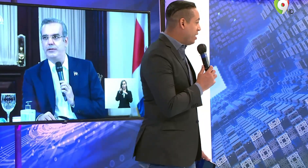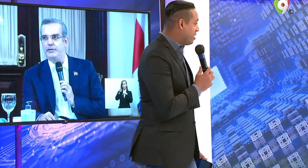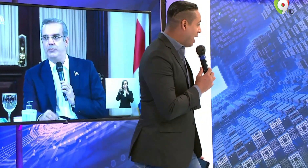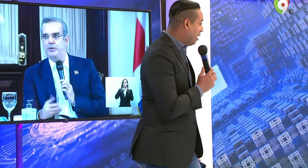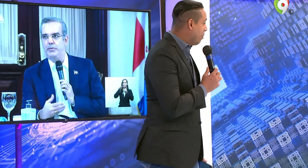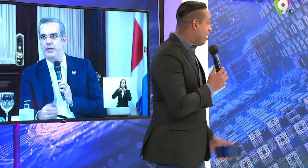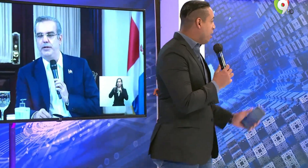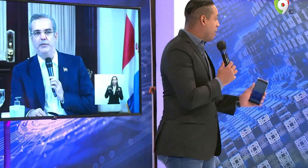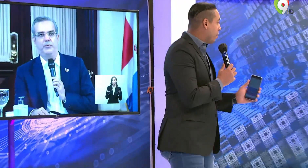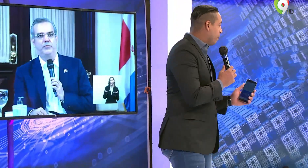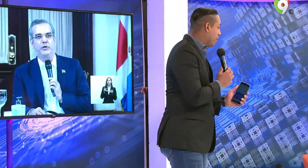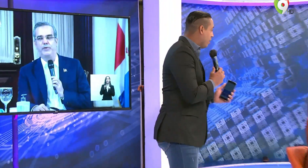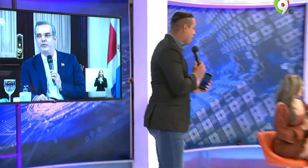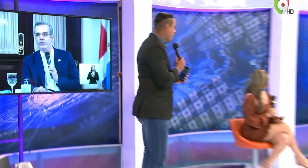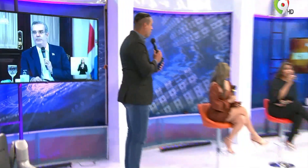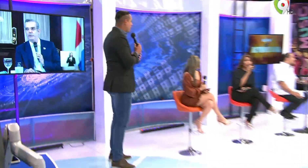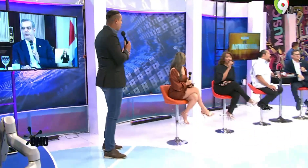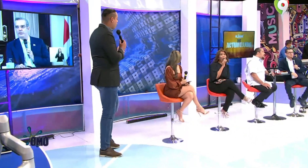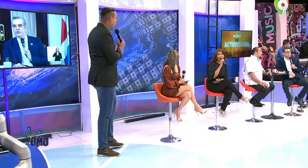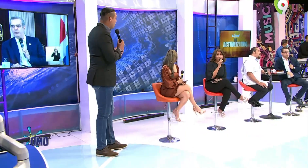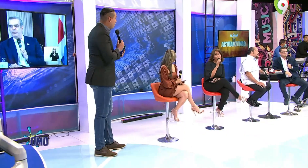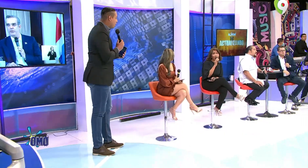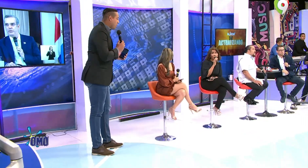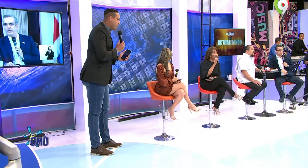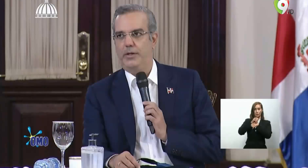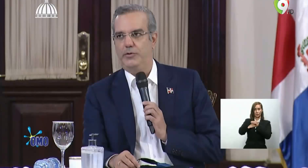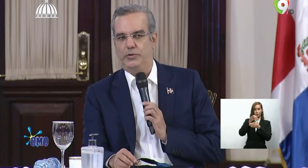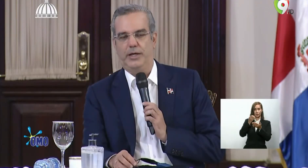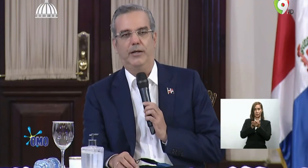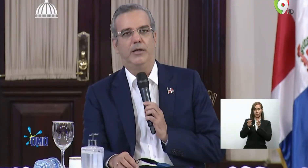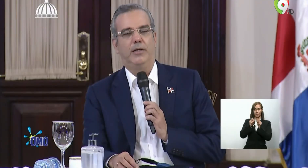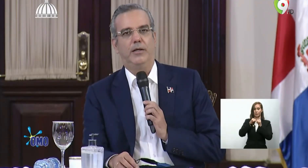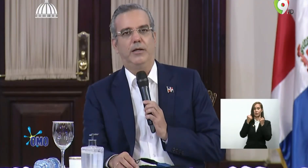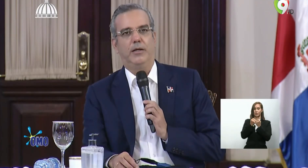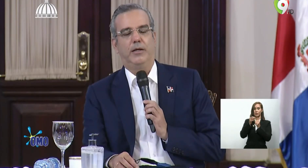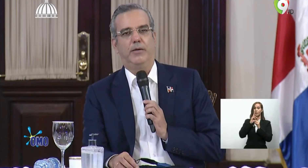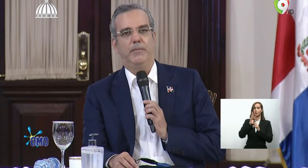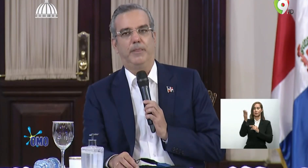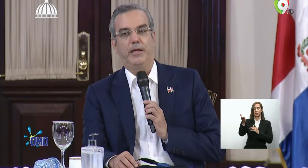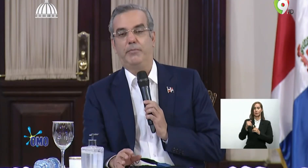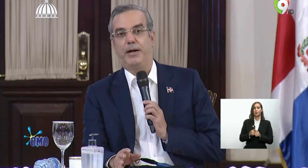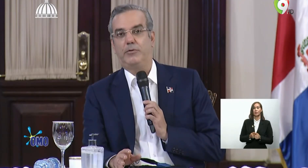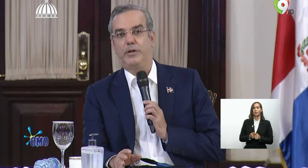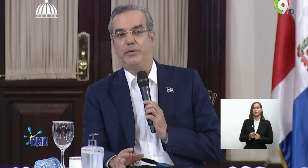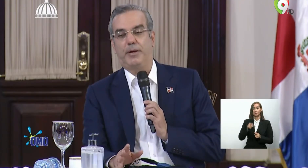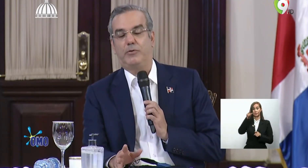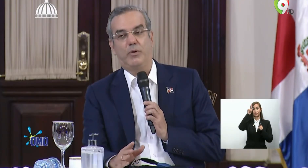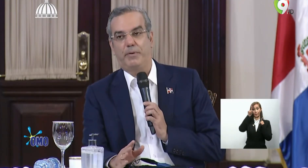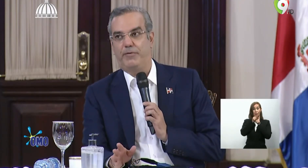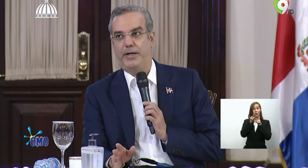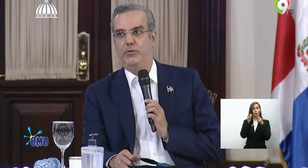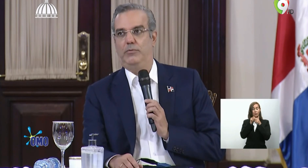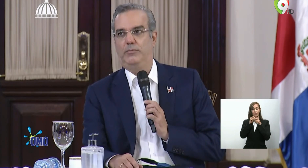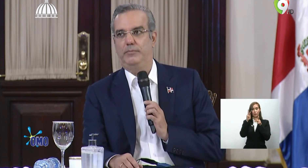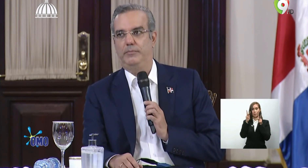Palacio Presidencial. Yo diría del acuerdo eléctrico, porque pacto es otra cosa. Pacto se consensúa y ahí no hubo consenso. Bueno, pues vámonos de último